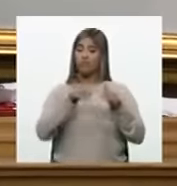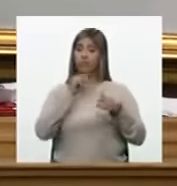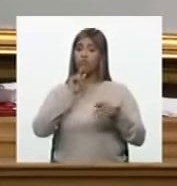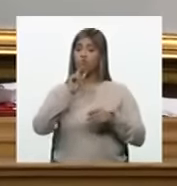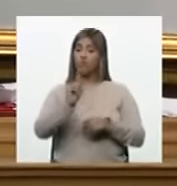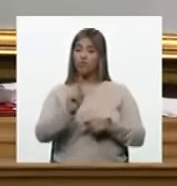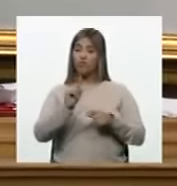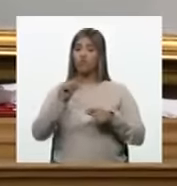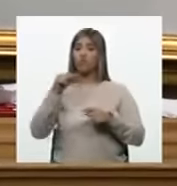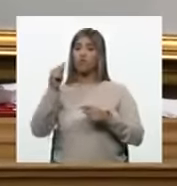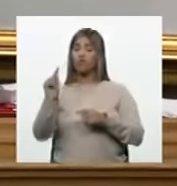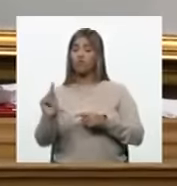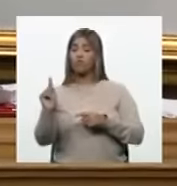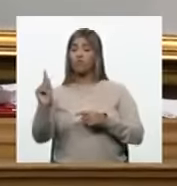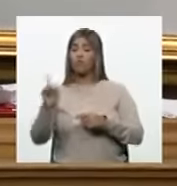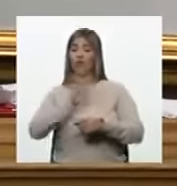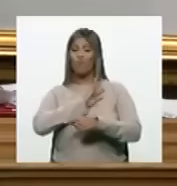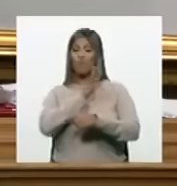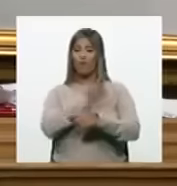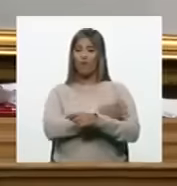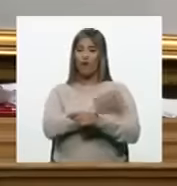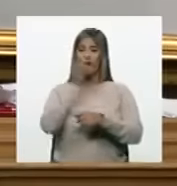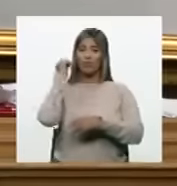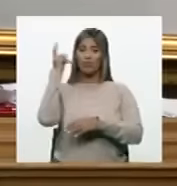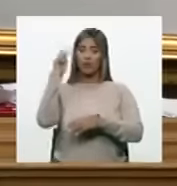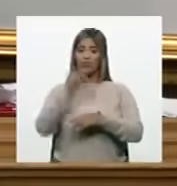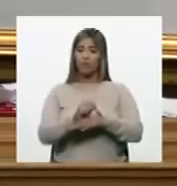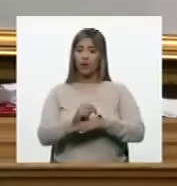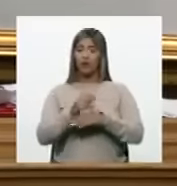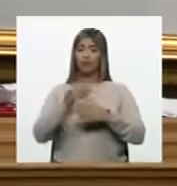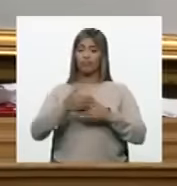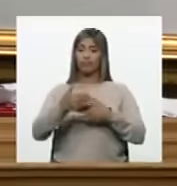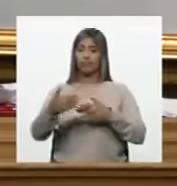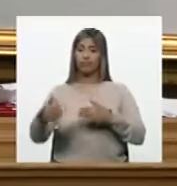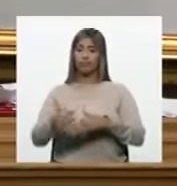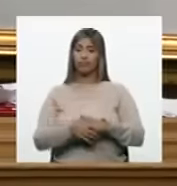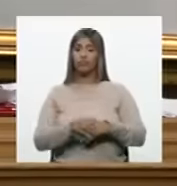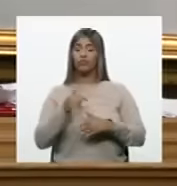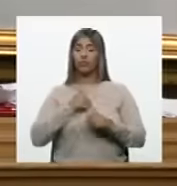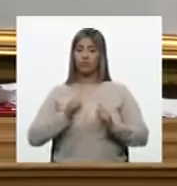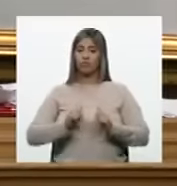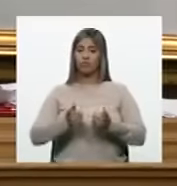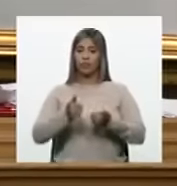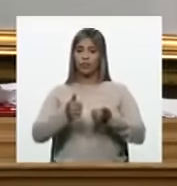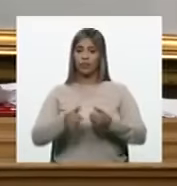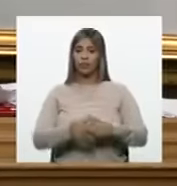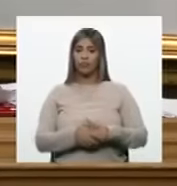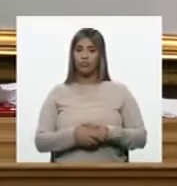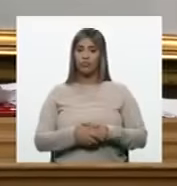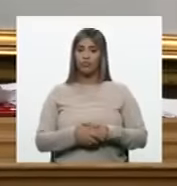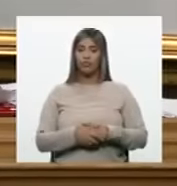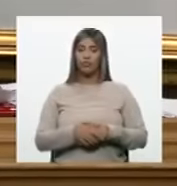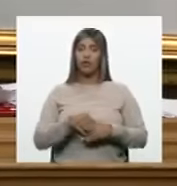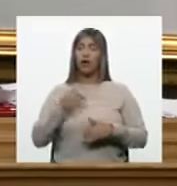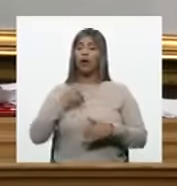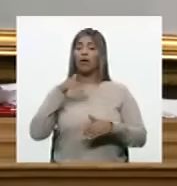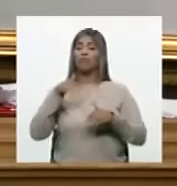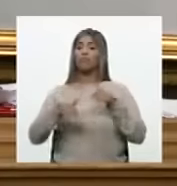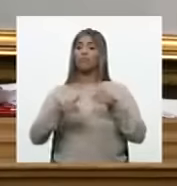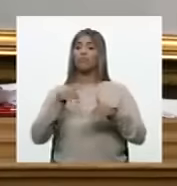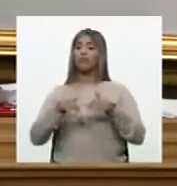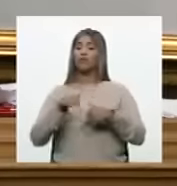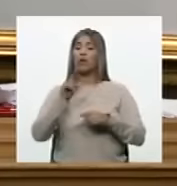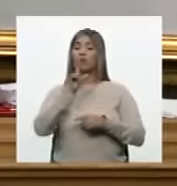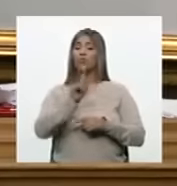la fuerza de la plenaria de la Asamblea Nacional. Y en consecuencia, procedo a votarla